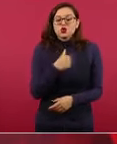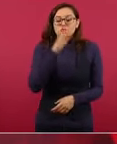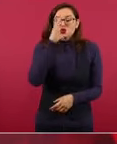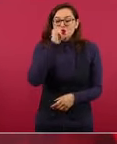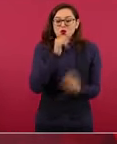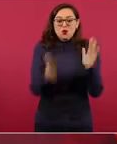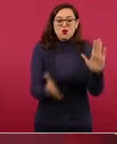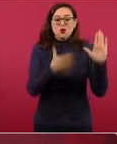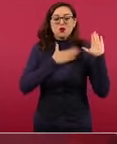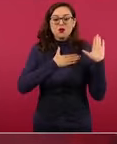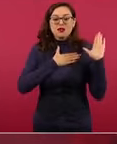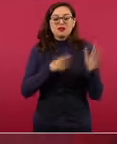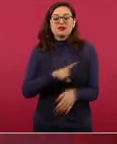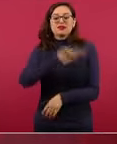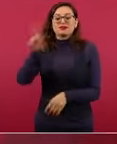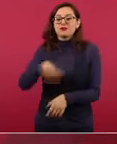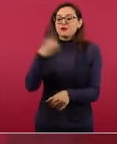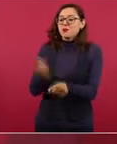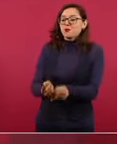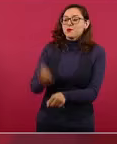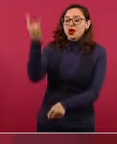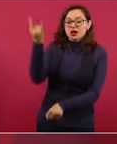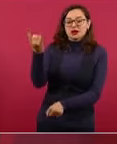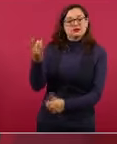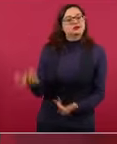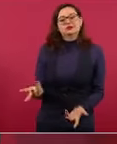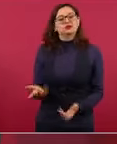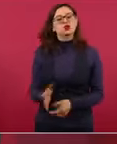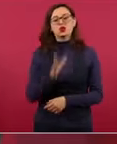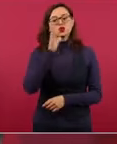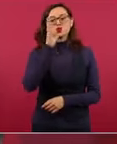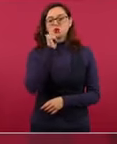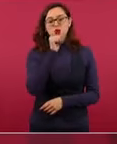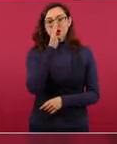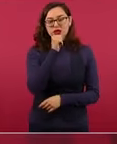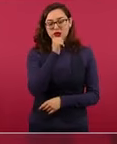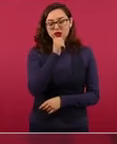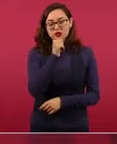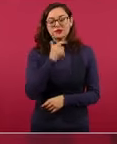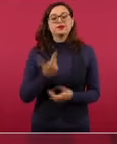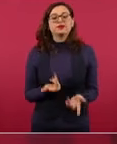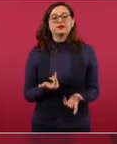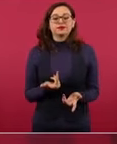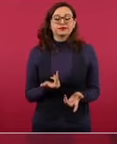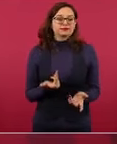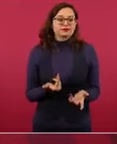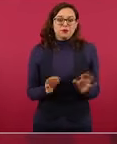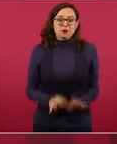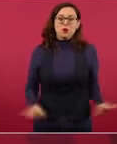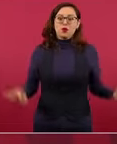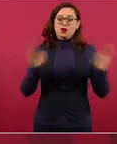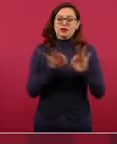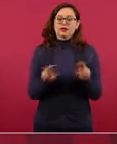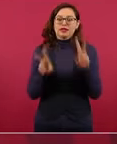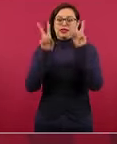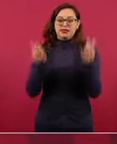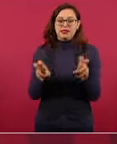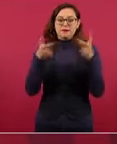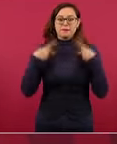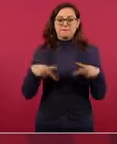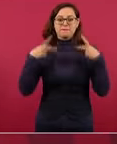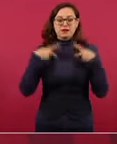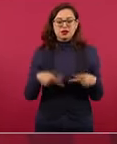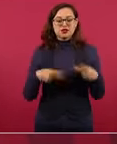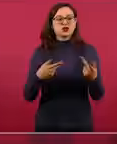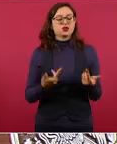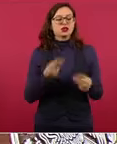mal desde luego es la atención médica a la gente pero si